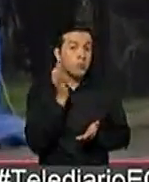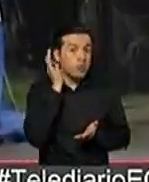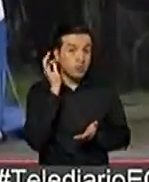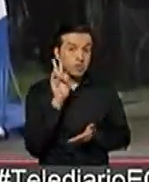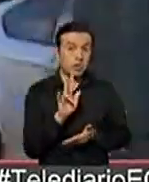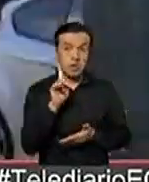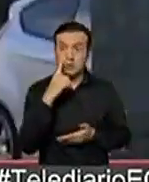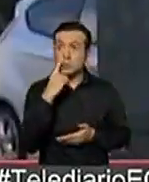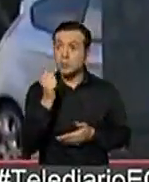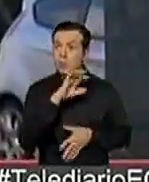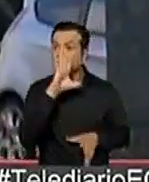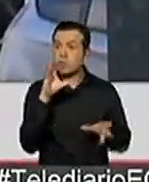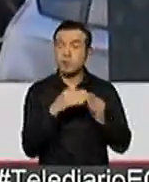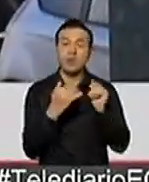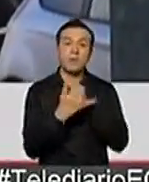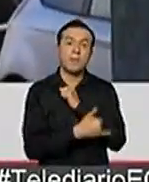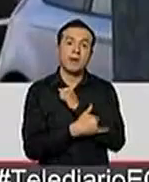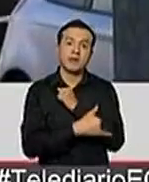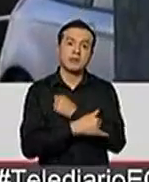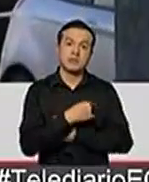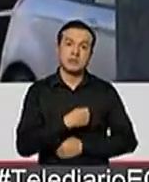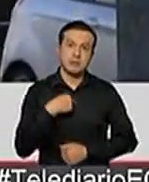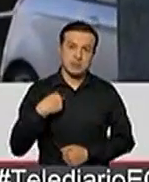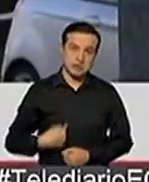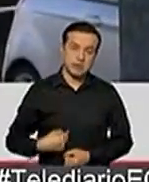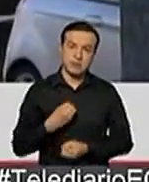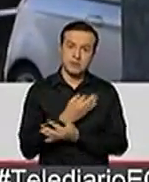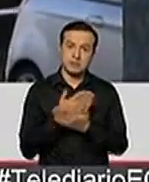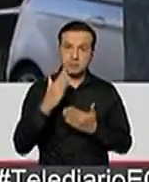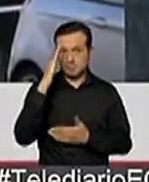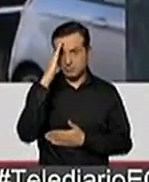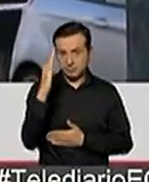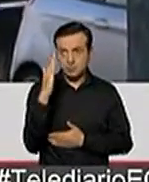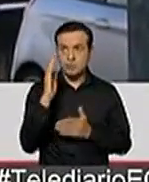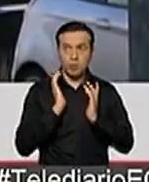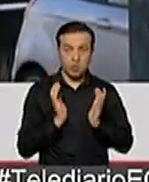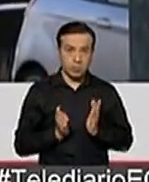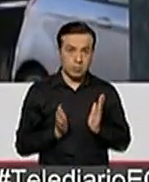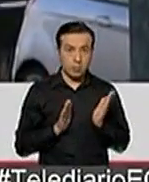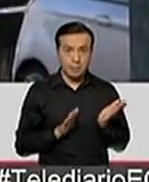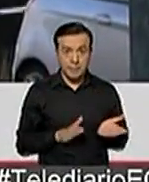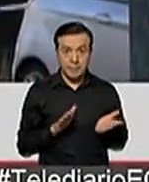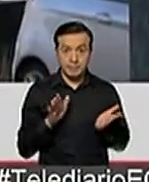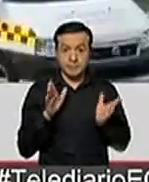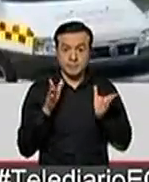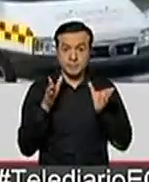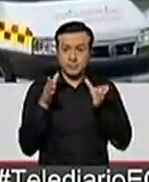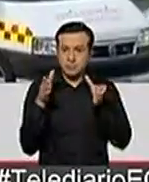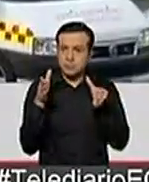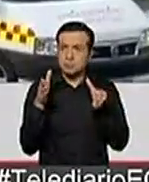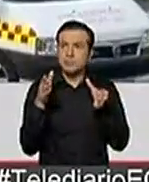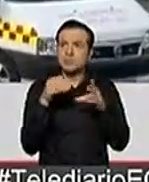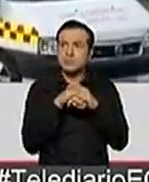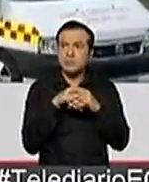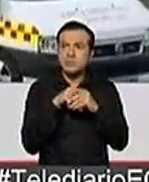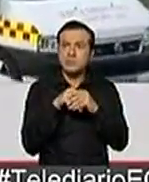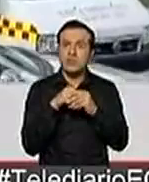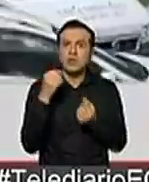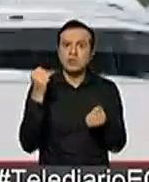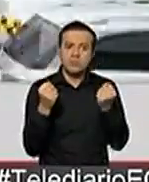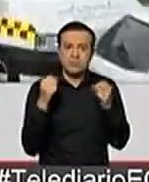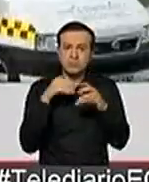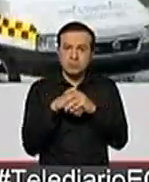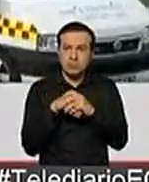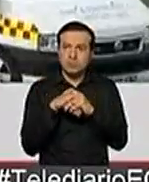31 hombres, todos de nacionalidad china, así lo informó la policía. Los cadáveres fueron encontrados en un contenedor adosado a un tráiler